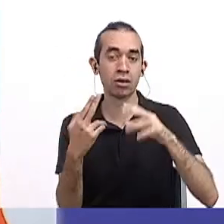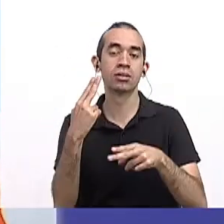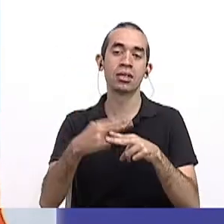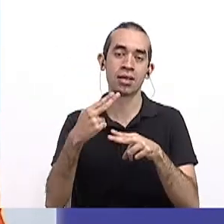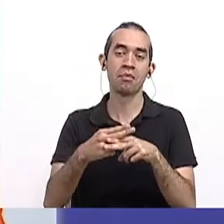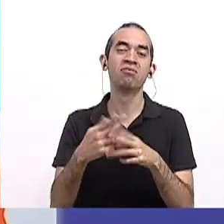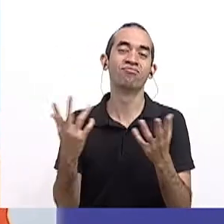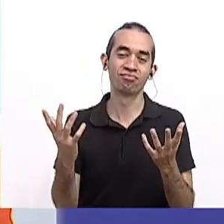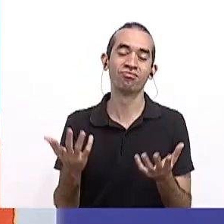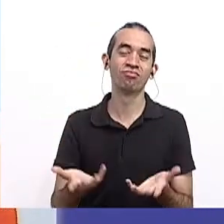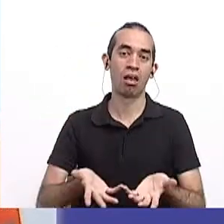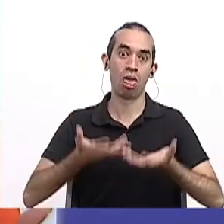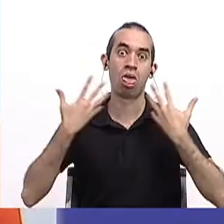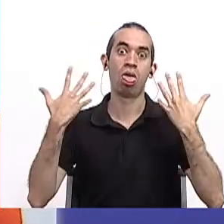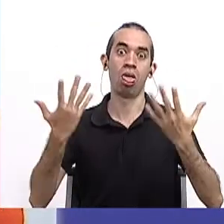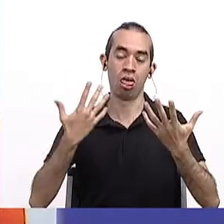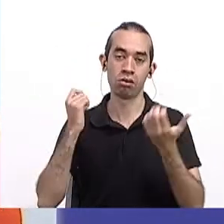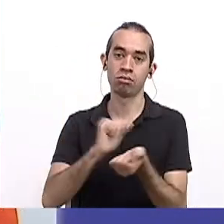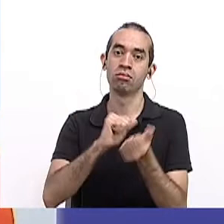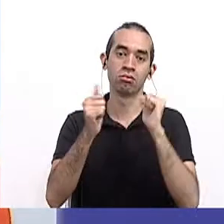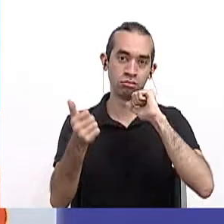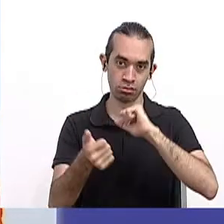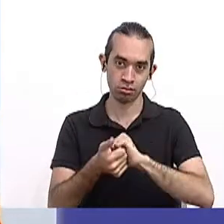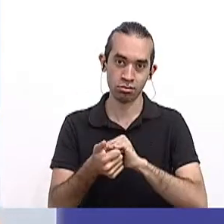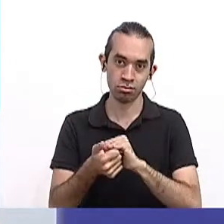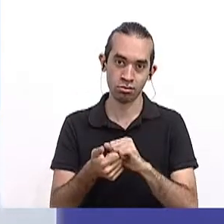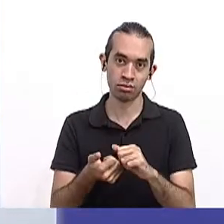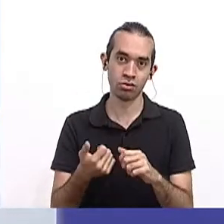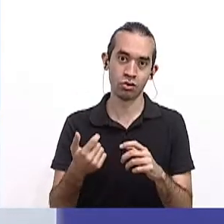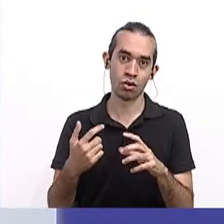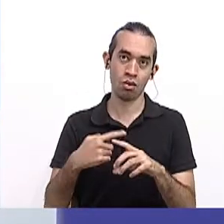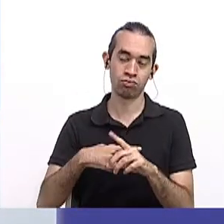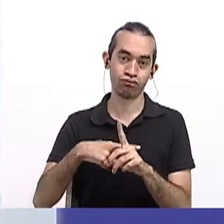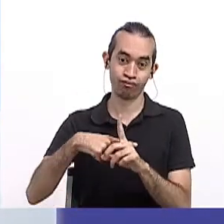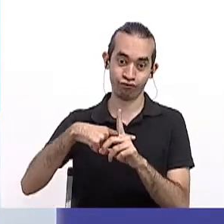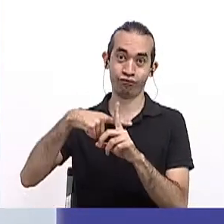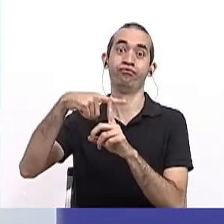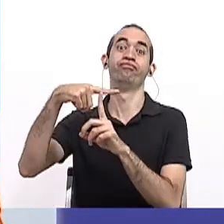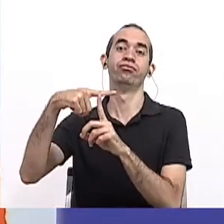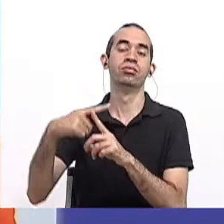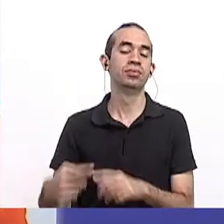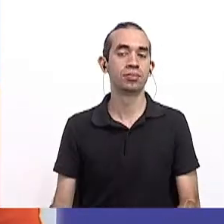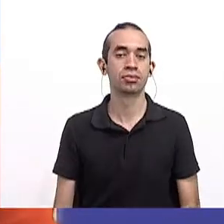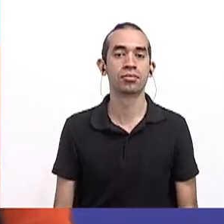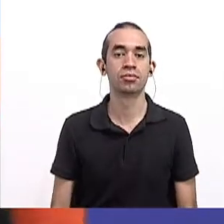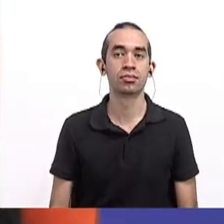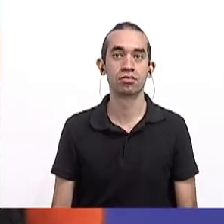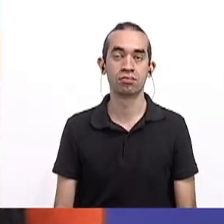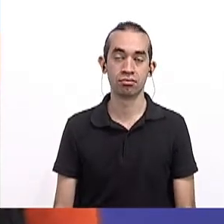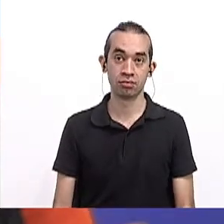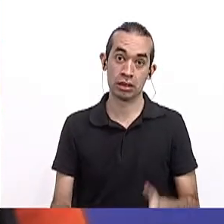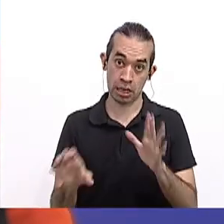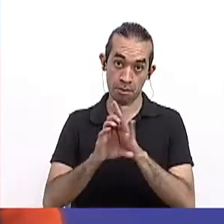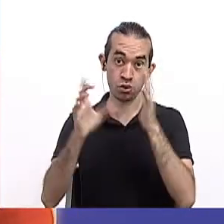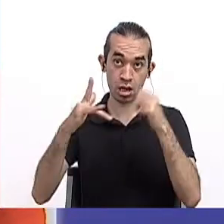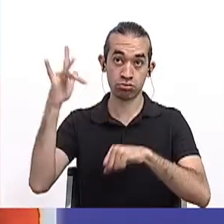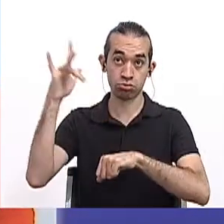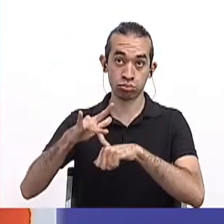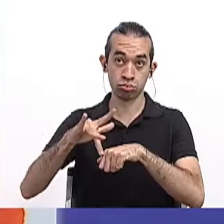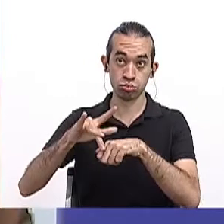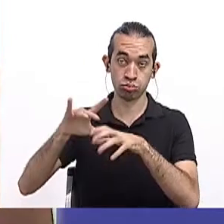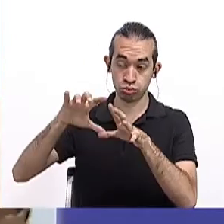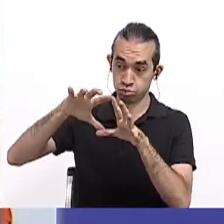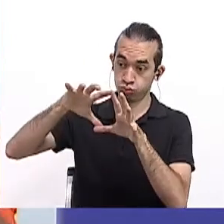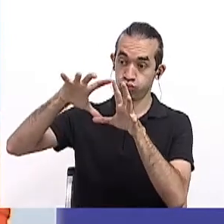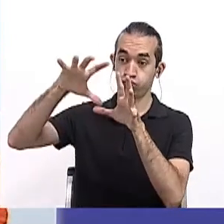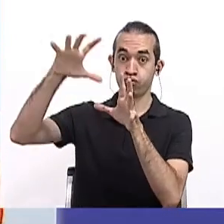global o a la temperatura aumentada dentro de nuestro planeta. Si ustedes han estado ahí, pues en un invernadero se